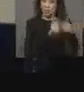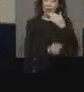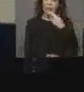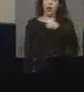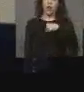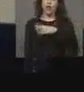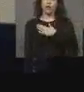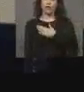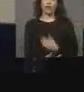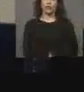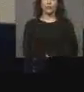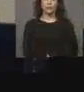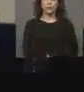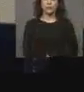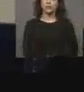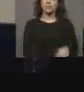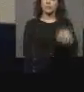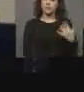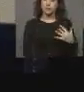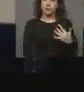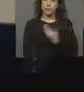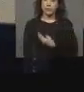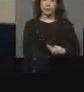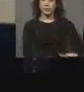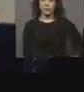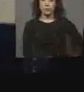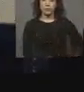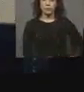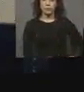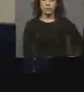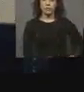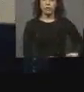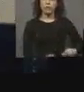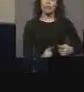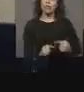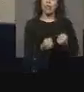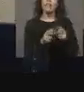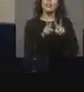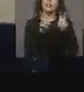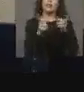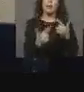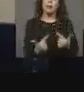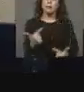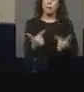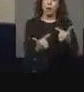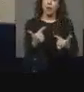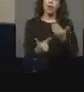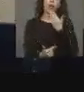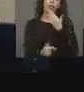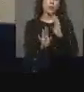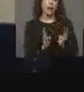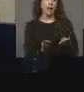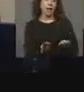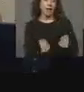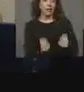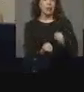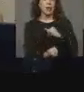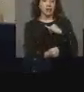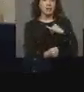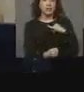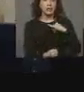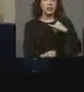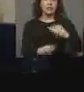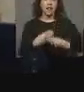nosotros. Importante, presidente, avanzar en democracia en el ámbito político, como también esperamos seguir